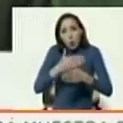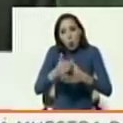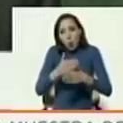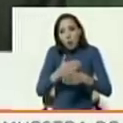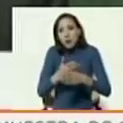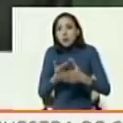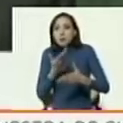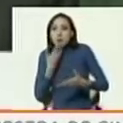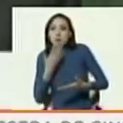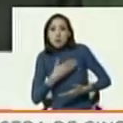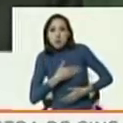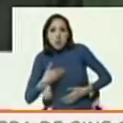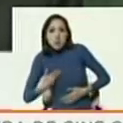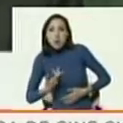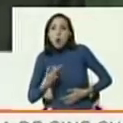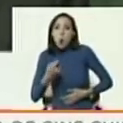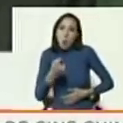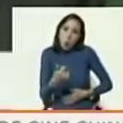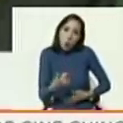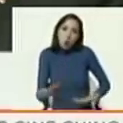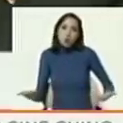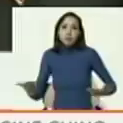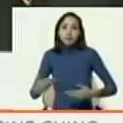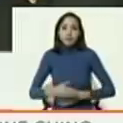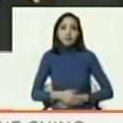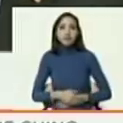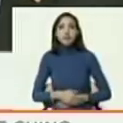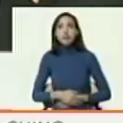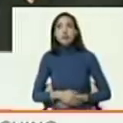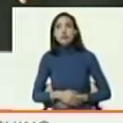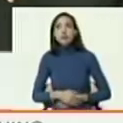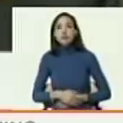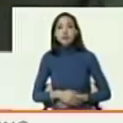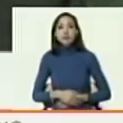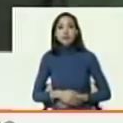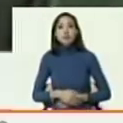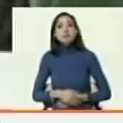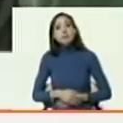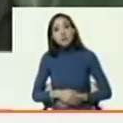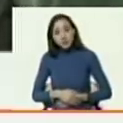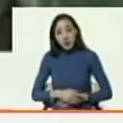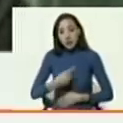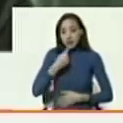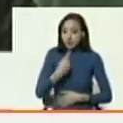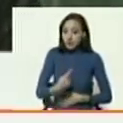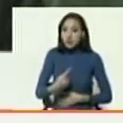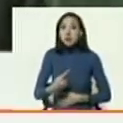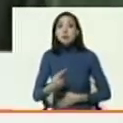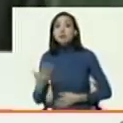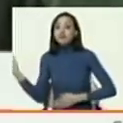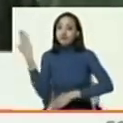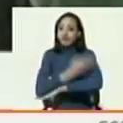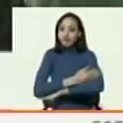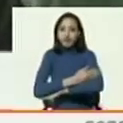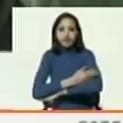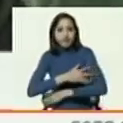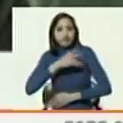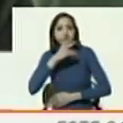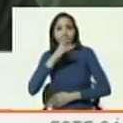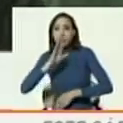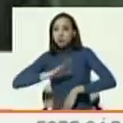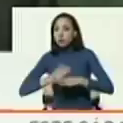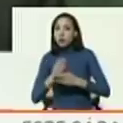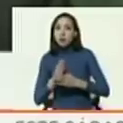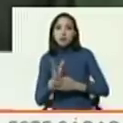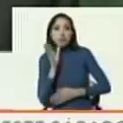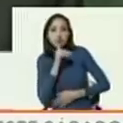sino compartir lo poco que tenemos. Insistimos, el bloqueo es una política obsoleta, sin asidero ético